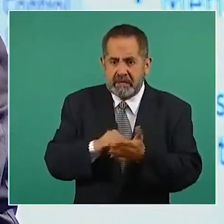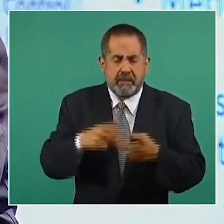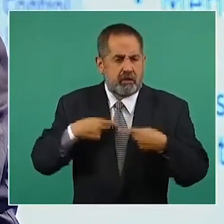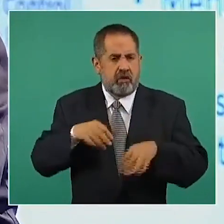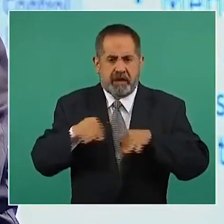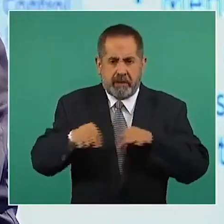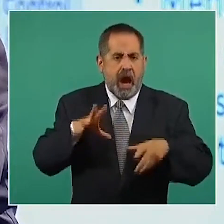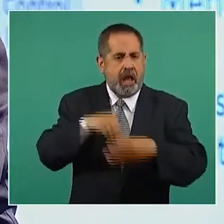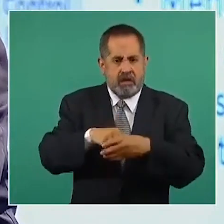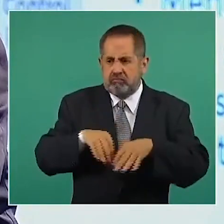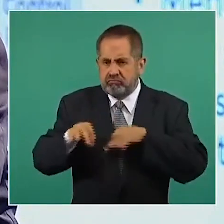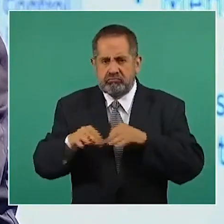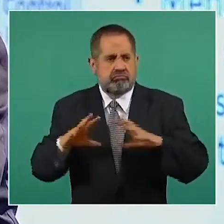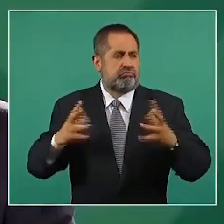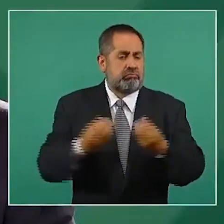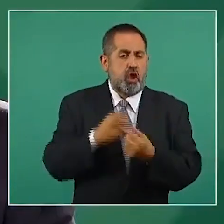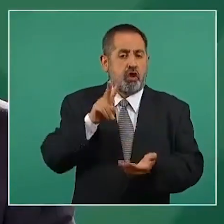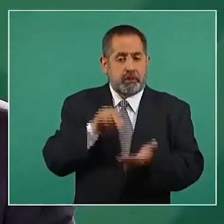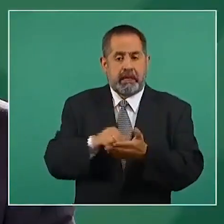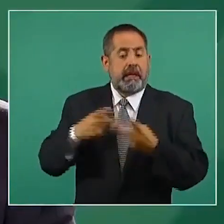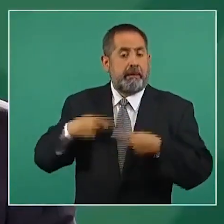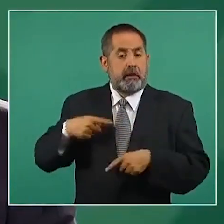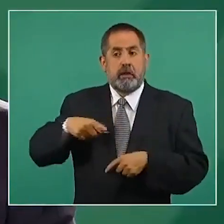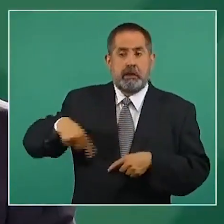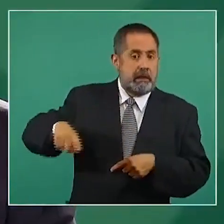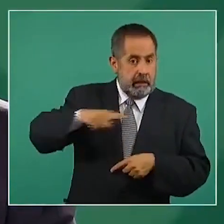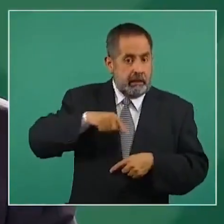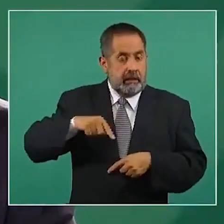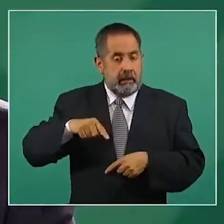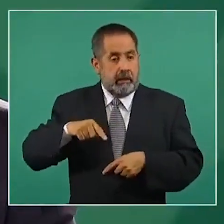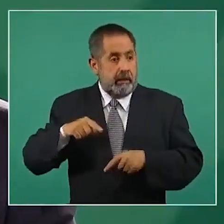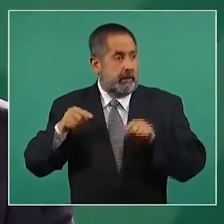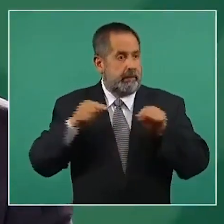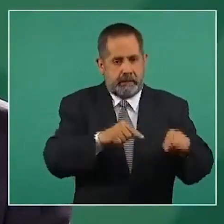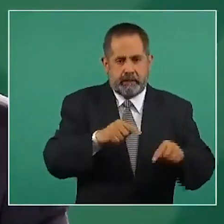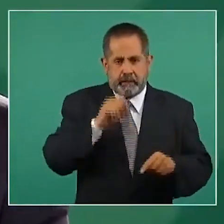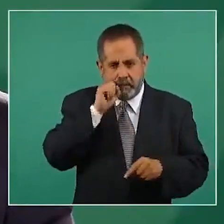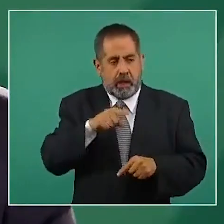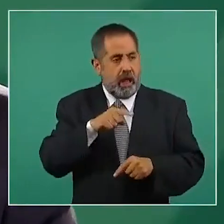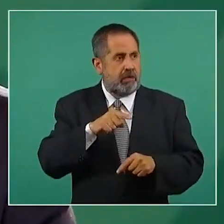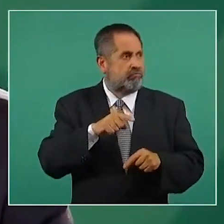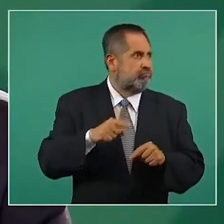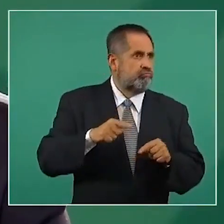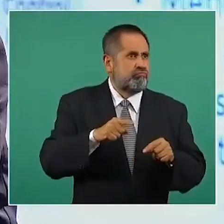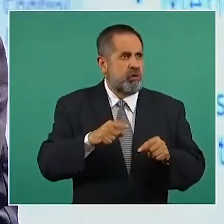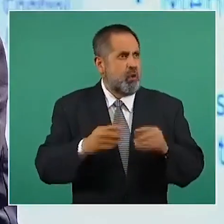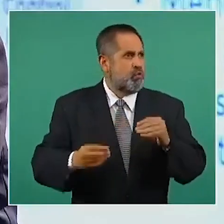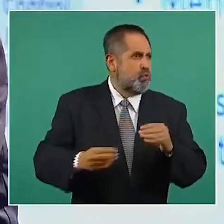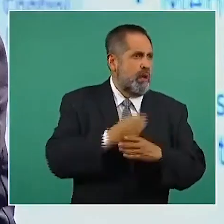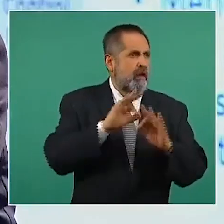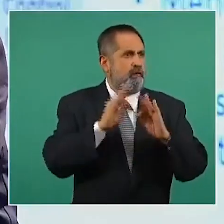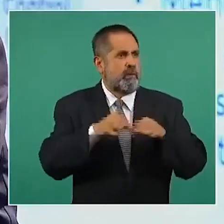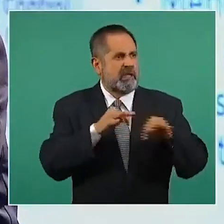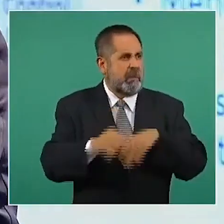y trabajadores de la salud, 2,000 de ellos del personal médico, y fundó un modelo de trabajo,